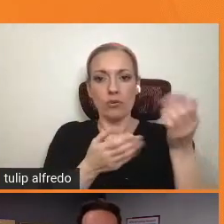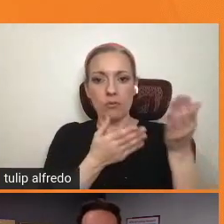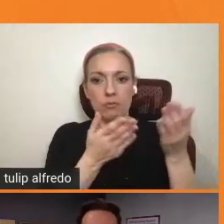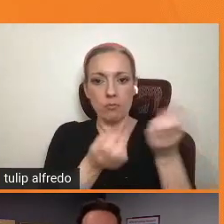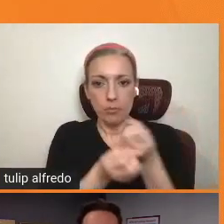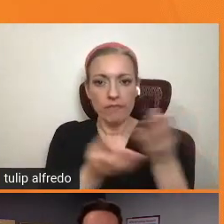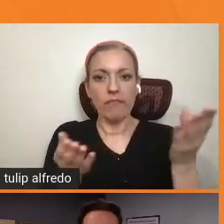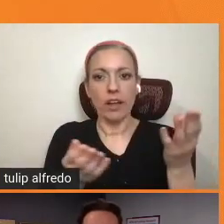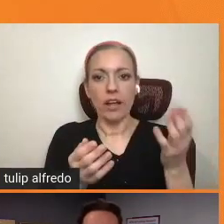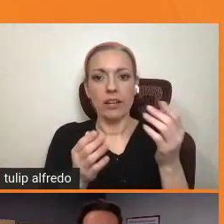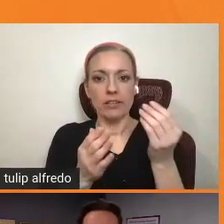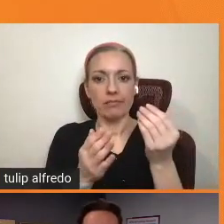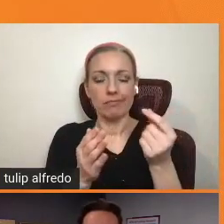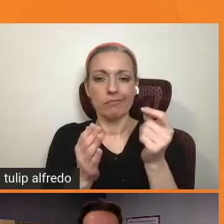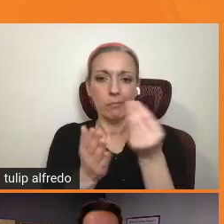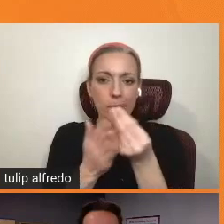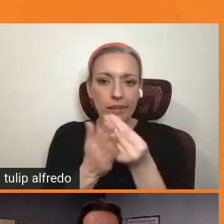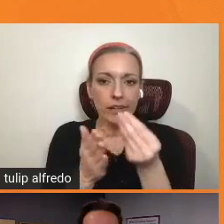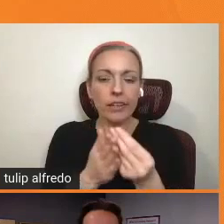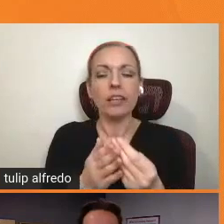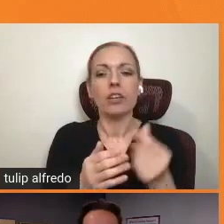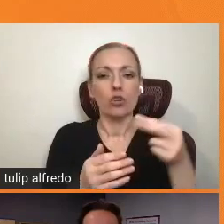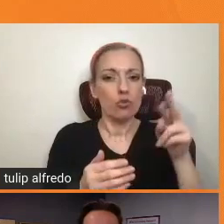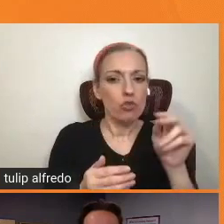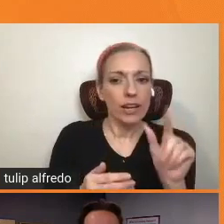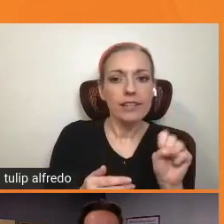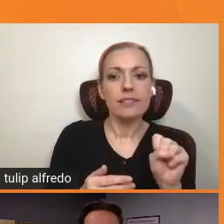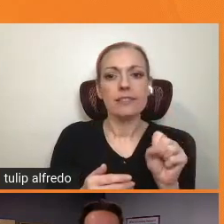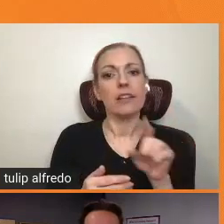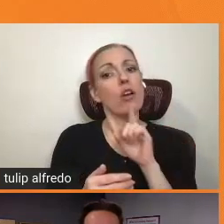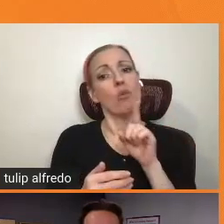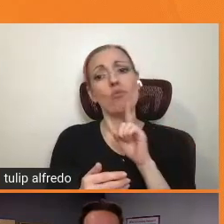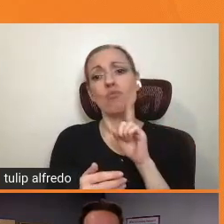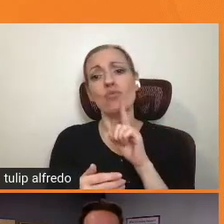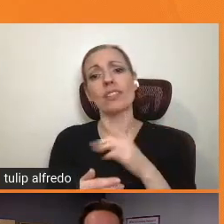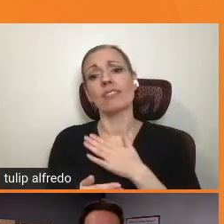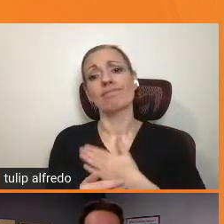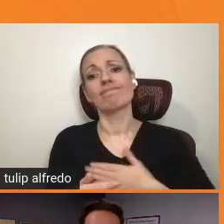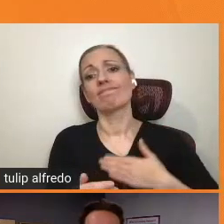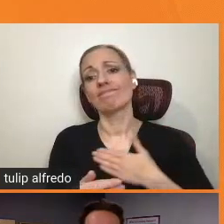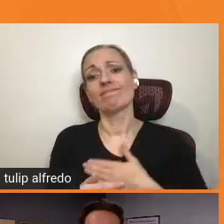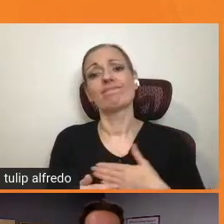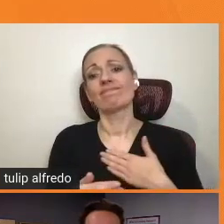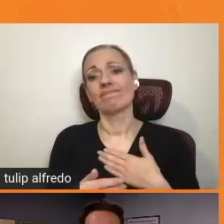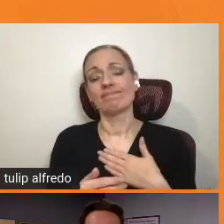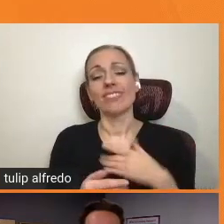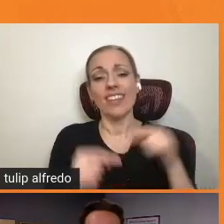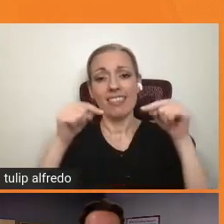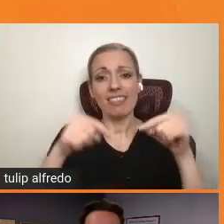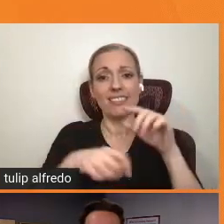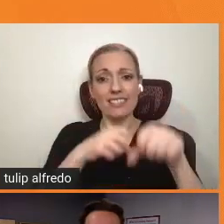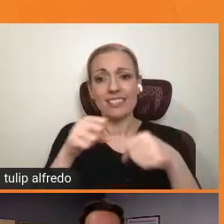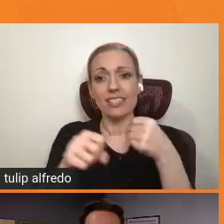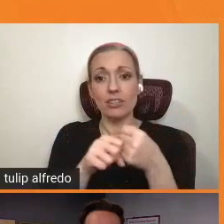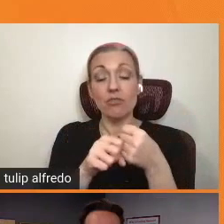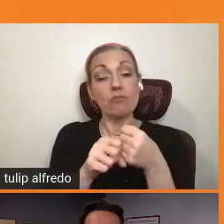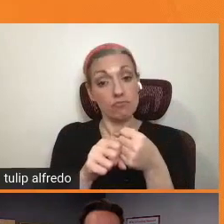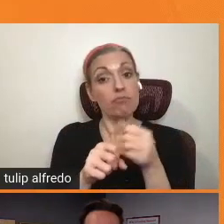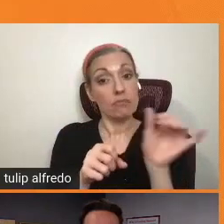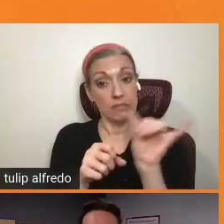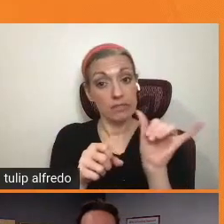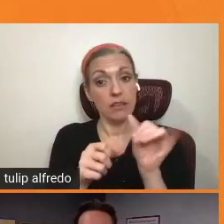les va a complacer los elementos incluidos relacionados a nuestros soportes para la comunidad discapacitada. Así que gracias de nuevo